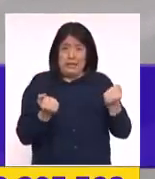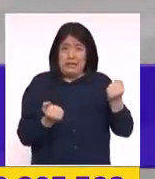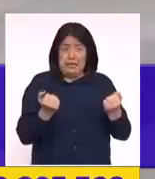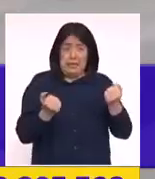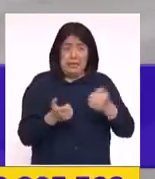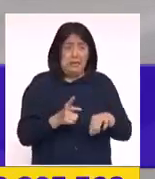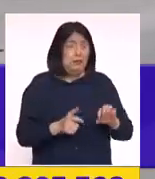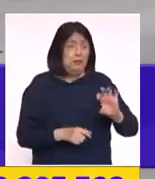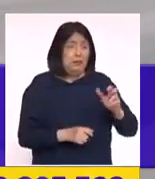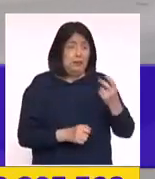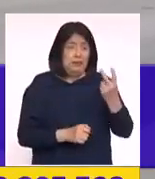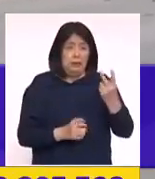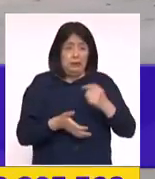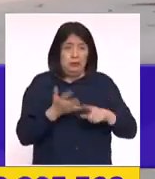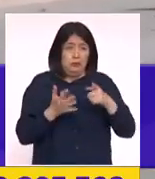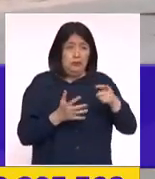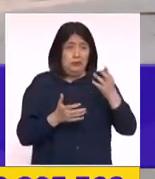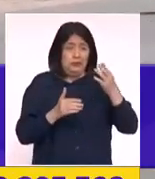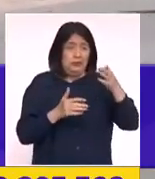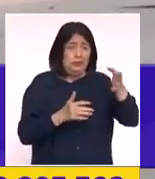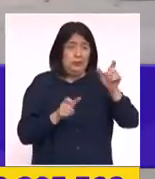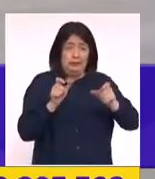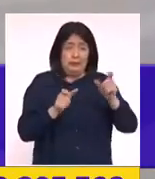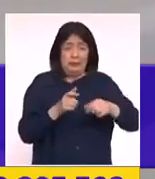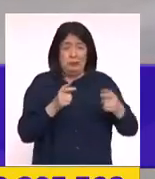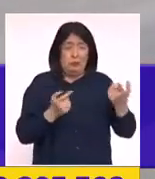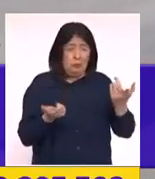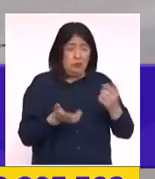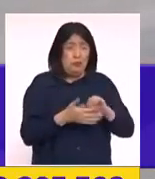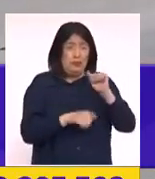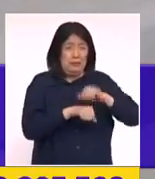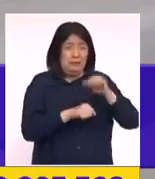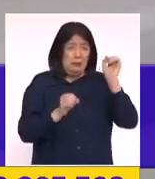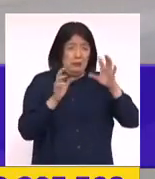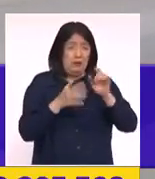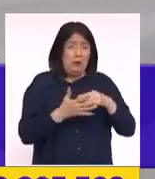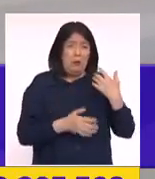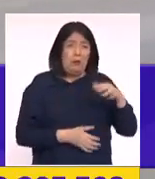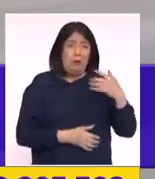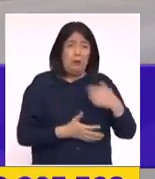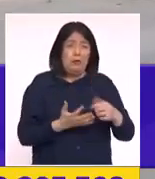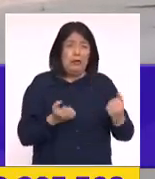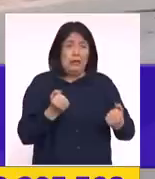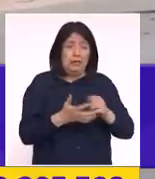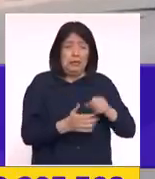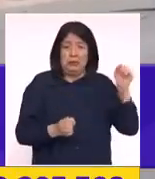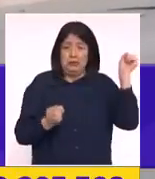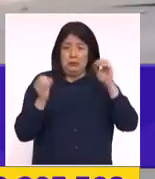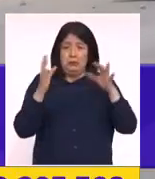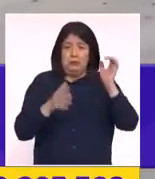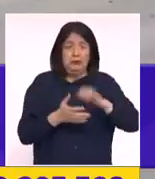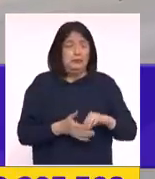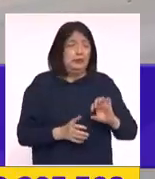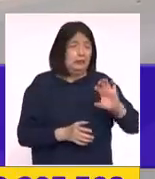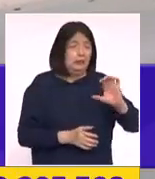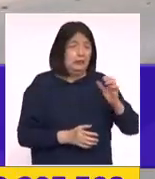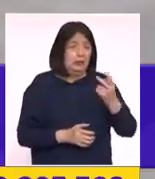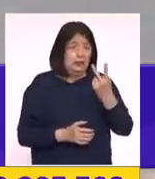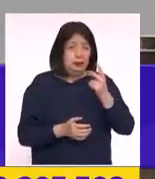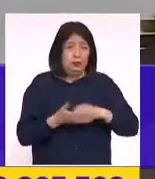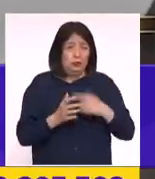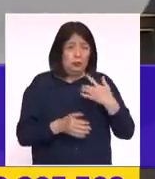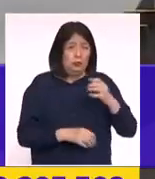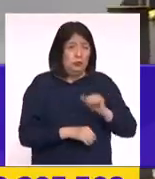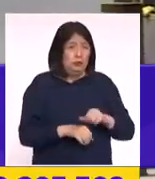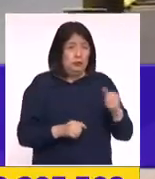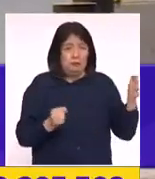El carro está entre los manifestantes y la policía. Están tirándole piedras al carro de Latina, al vehículo. Nuestra unidad móvil está ahí en el punto,